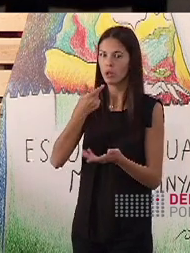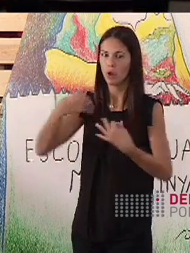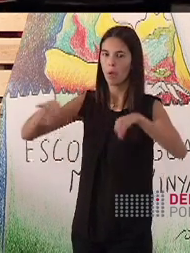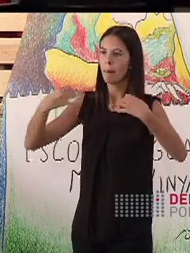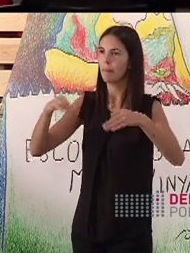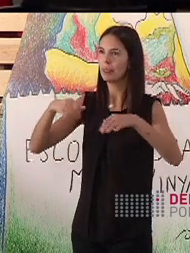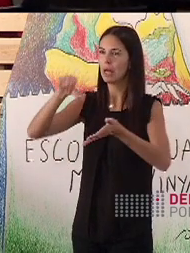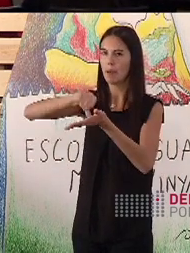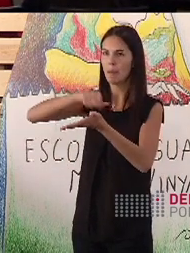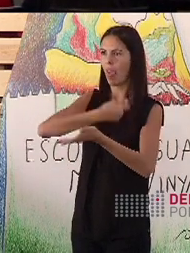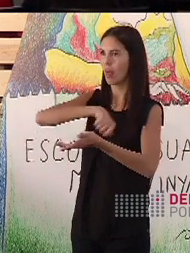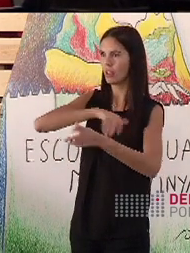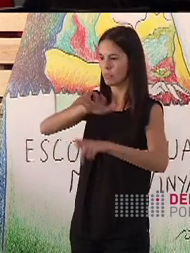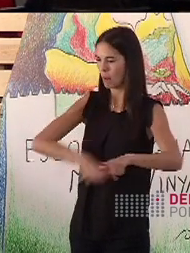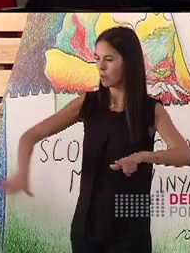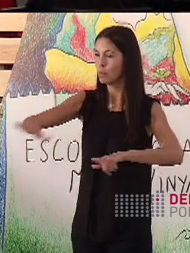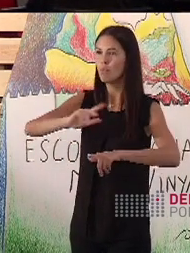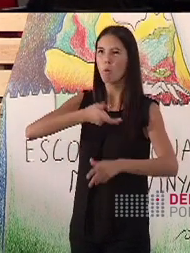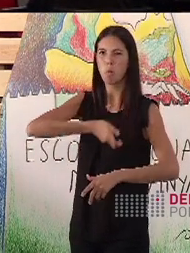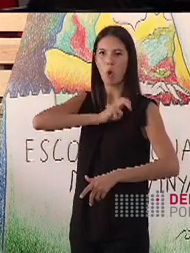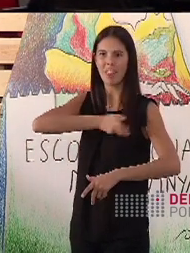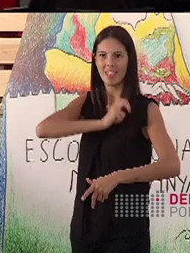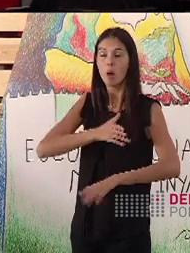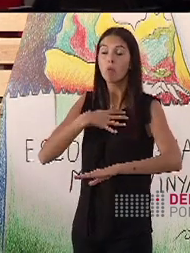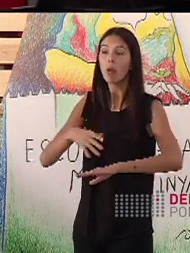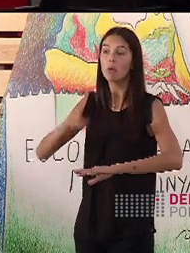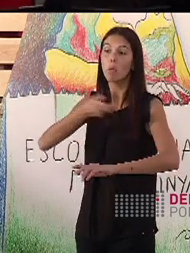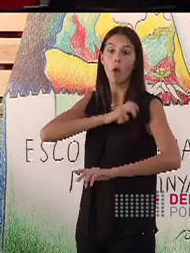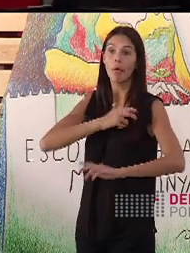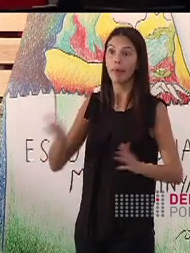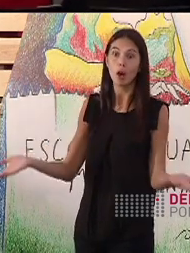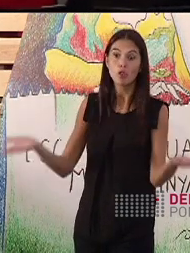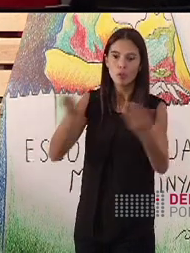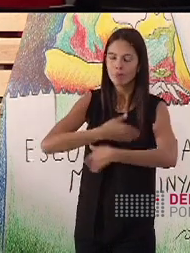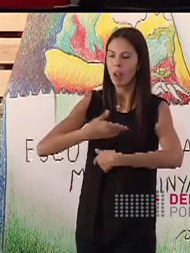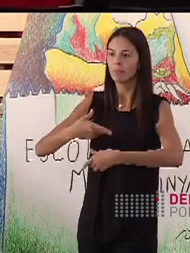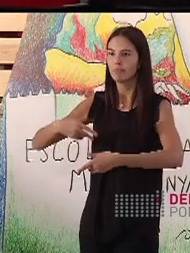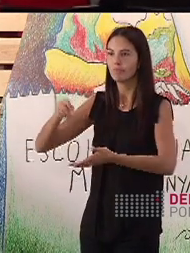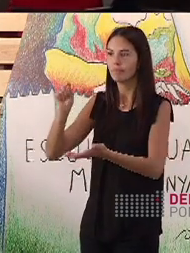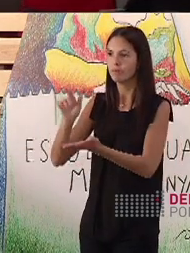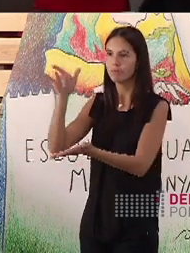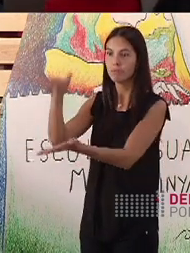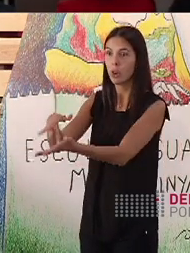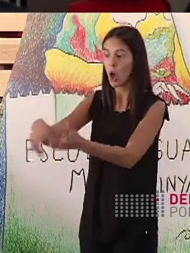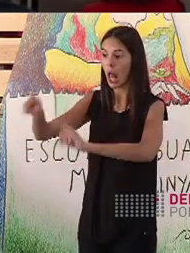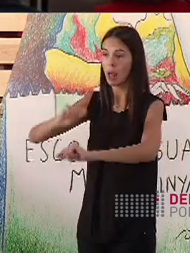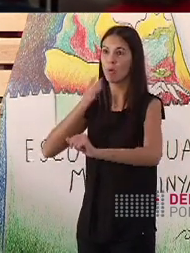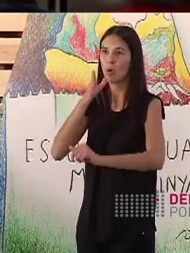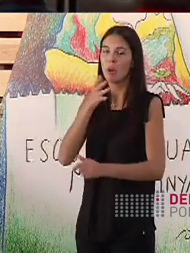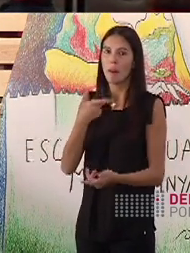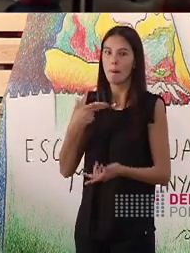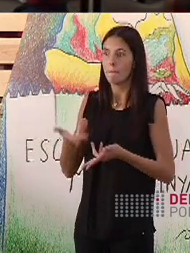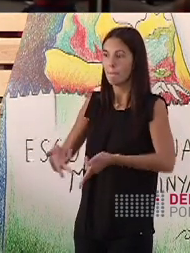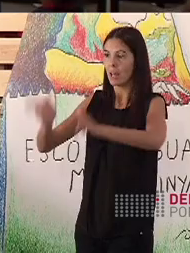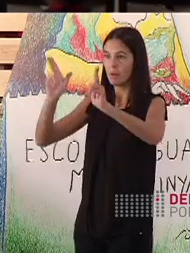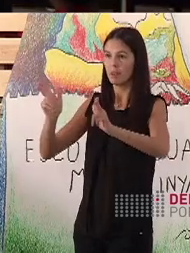de policía. Claro. Entonces, tienen que haber escogido un momento en el que la policía justamente no estuviera porque y, de nuevo, no tienen que pedir un permiso para